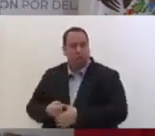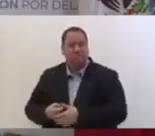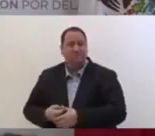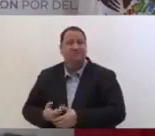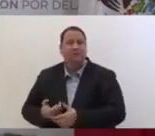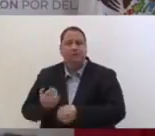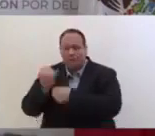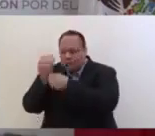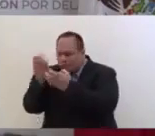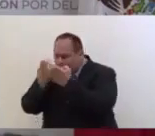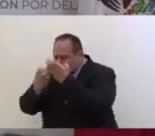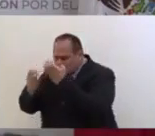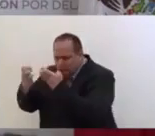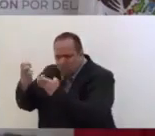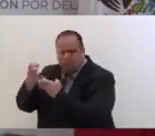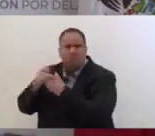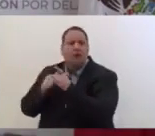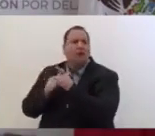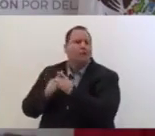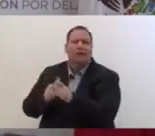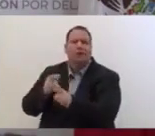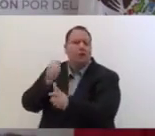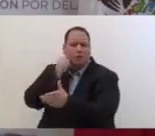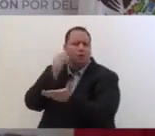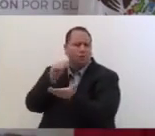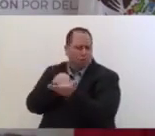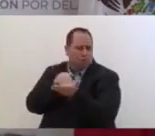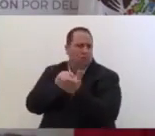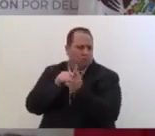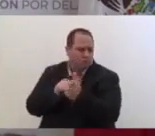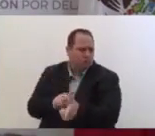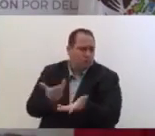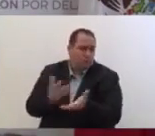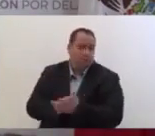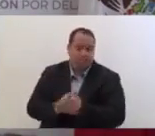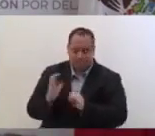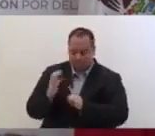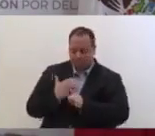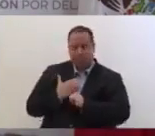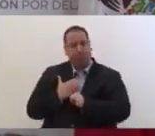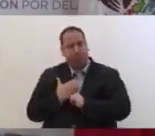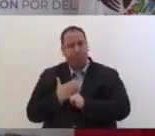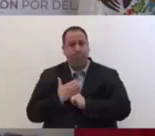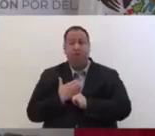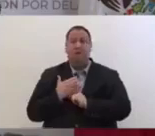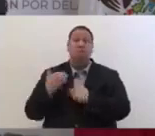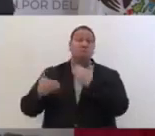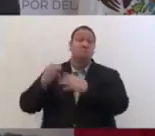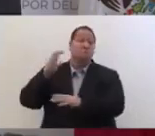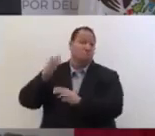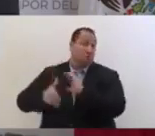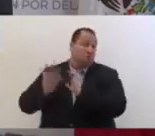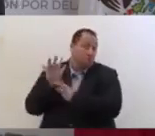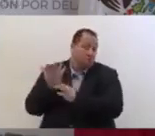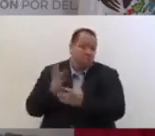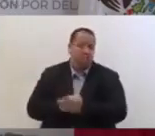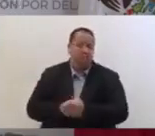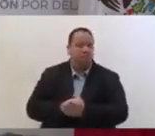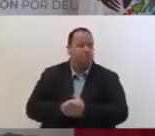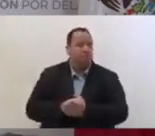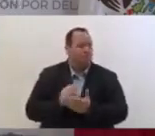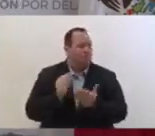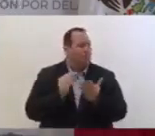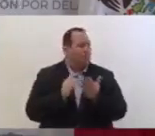hechos que se investigan continuarán vigentes y esa protección también concluirá en algún momento. Muchas gracias.